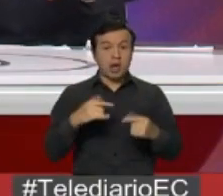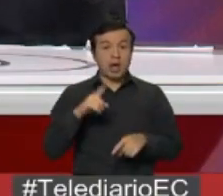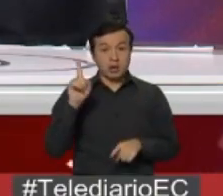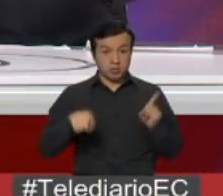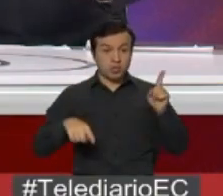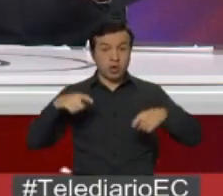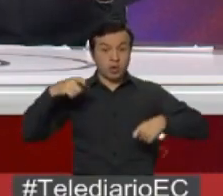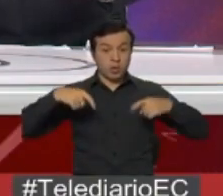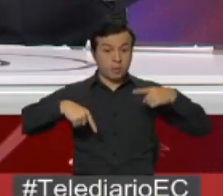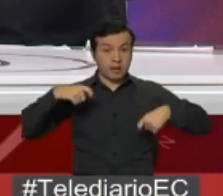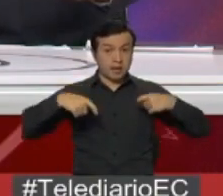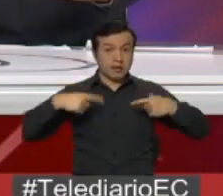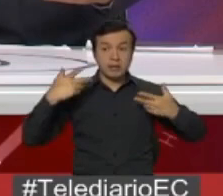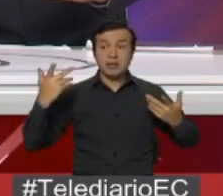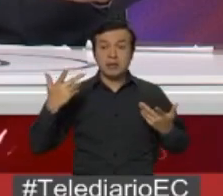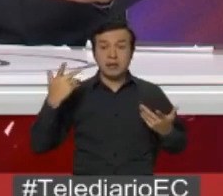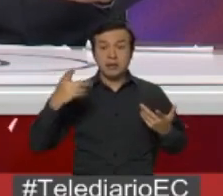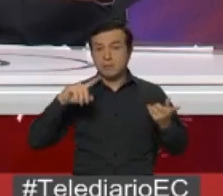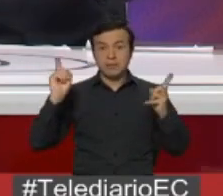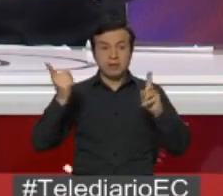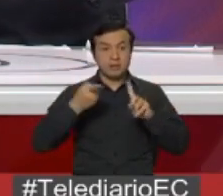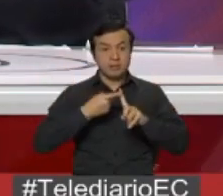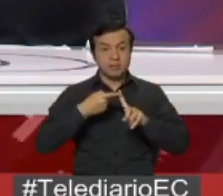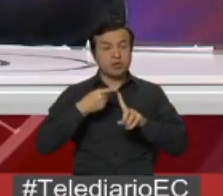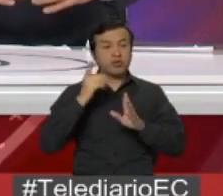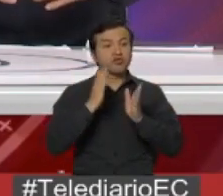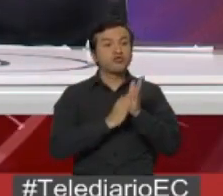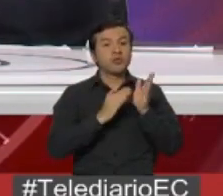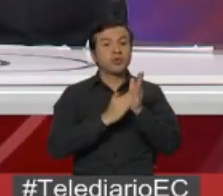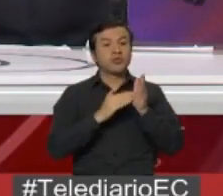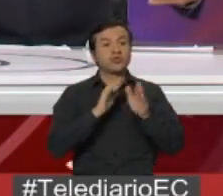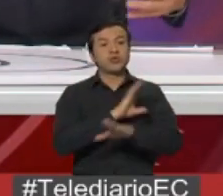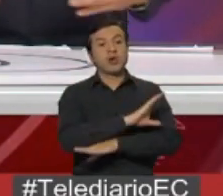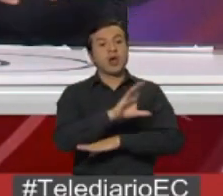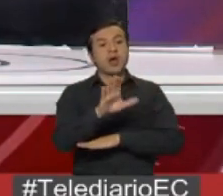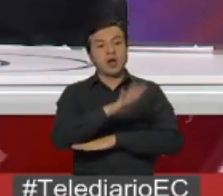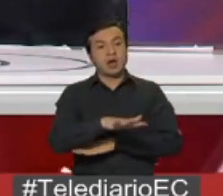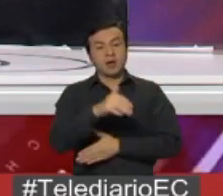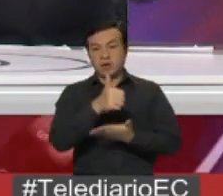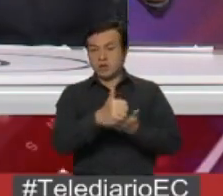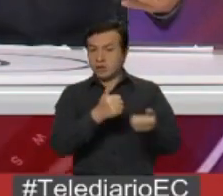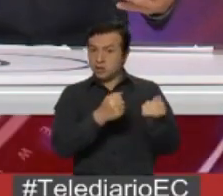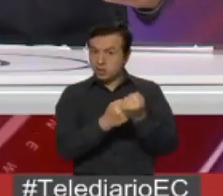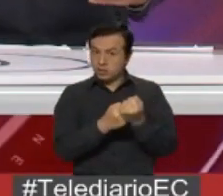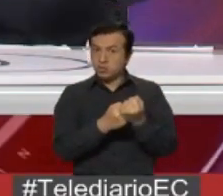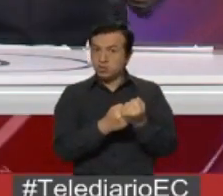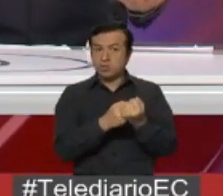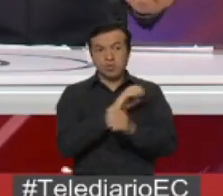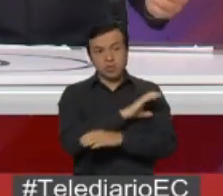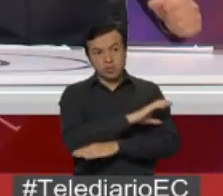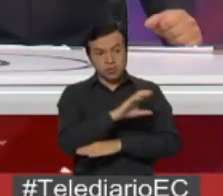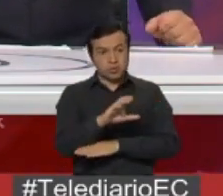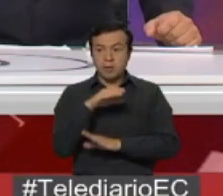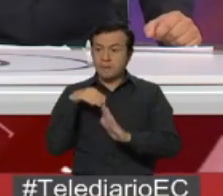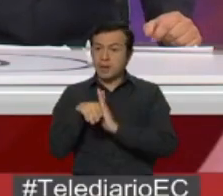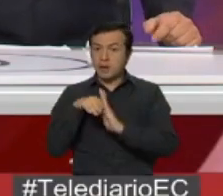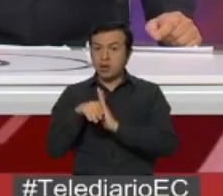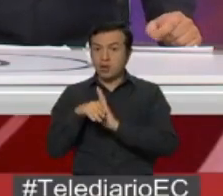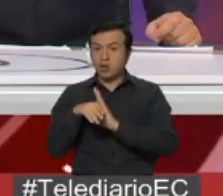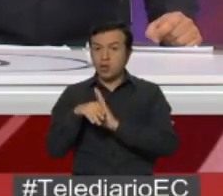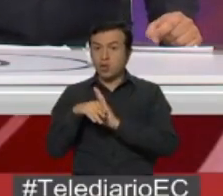las mutualistas llegan principalmente a socios que se encuentran en zonas rurales son las zonas alejadas donde no llega la banca